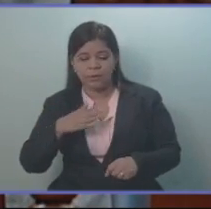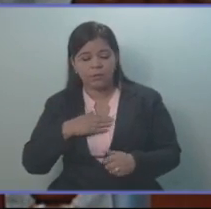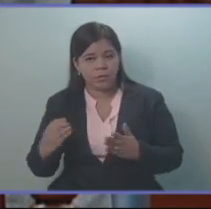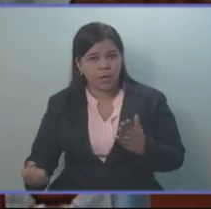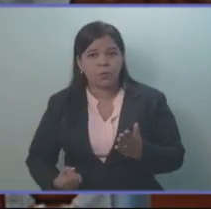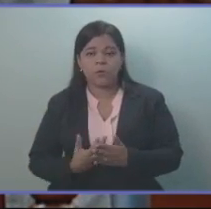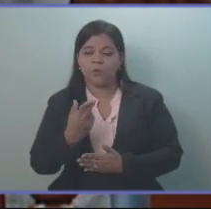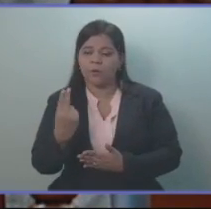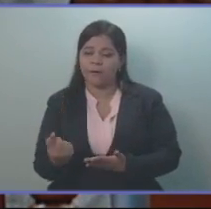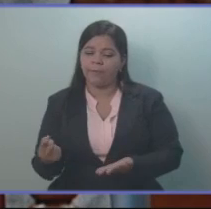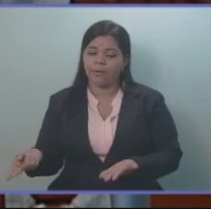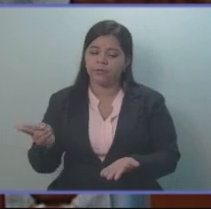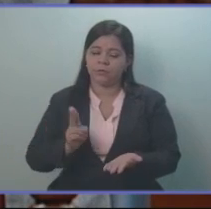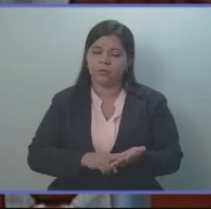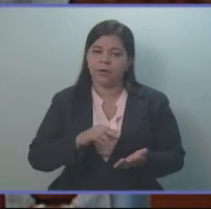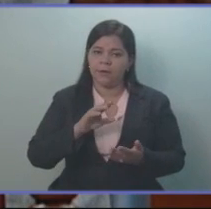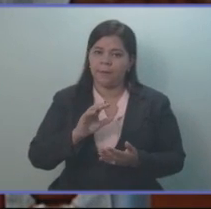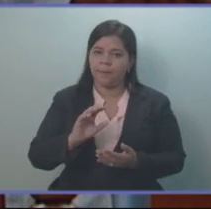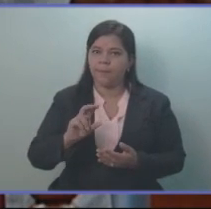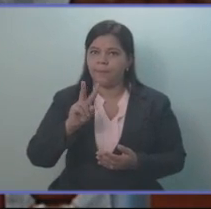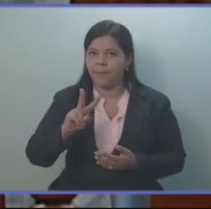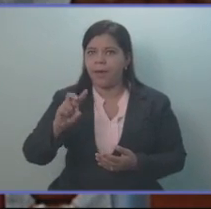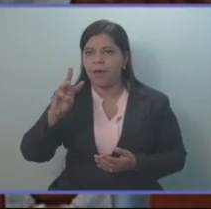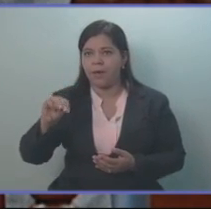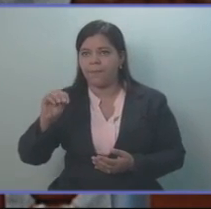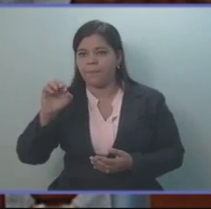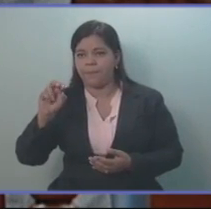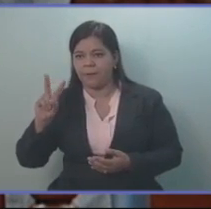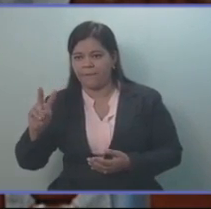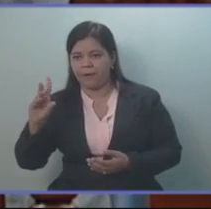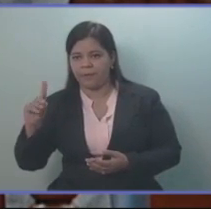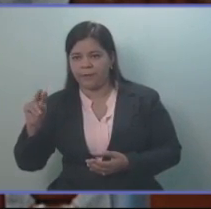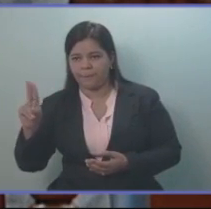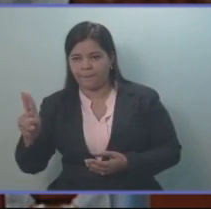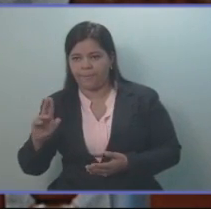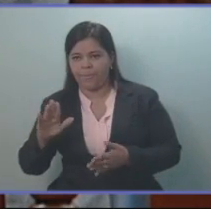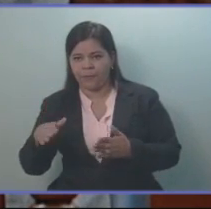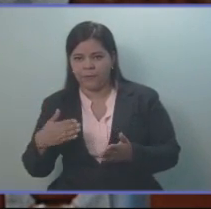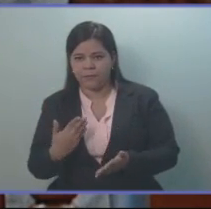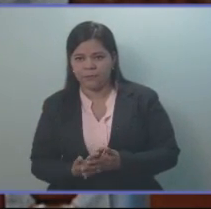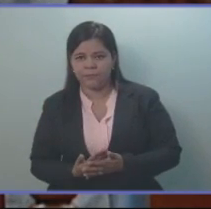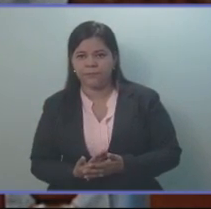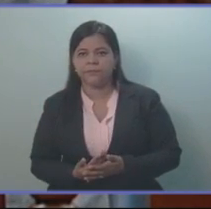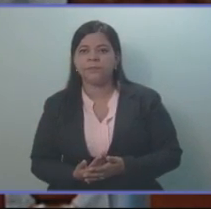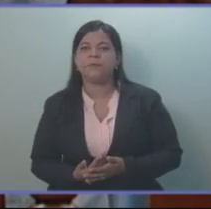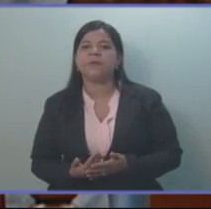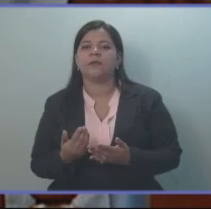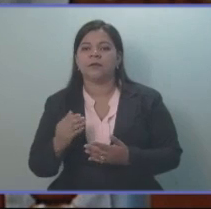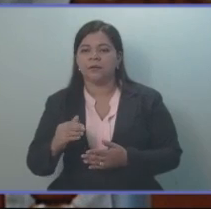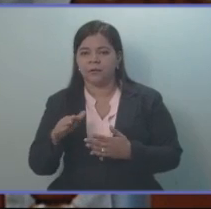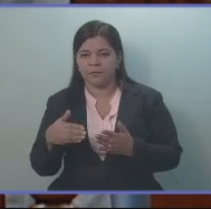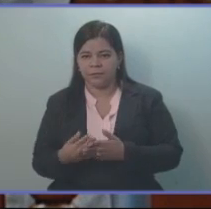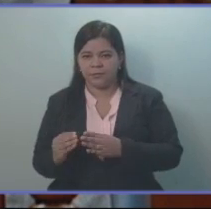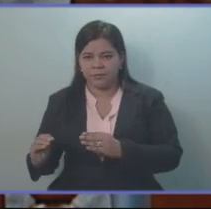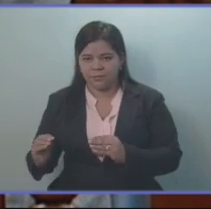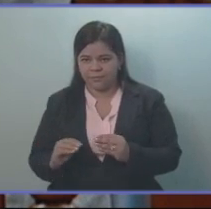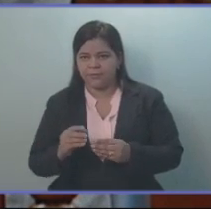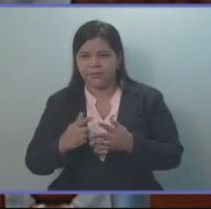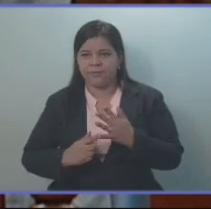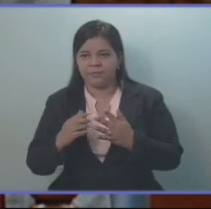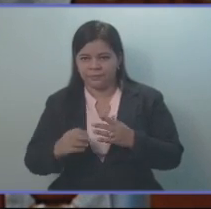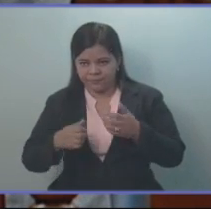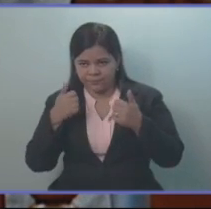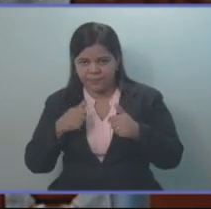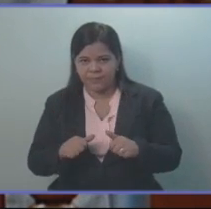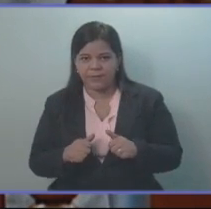asociado ante el BMBDU, evidenciando que esto cumple con las condiciones de elegibilidad establecidas en el manual